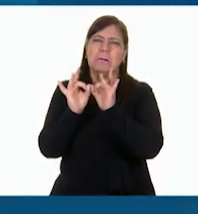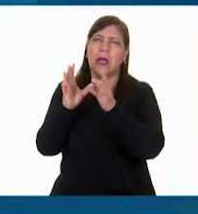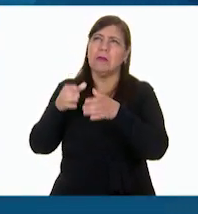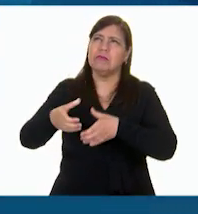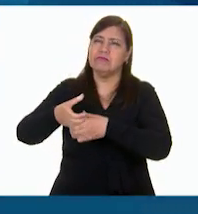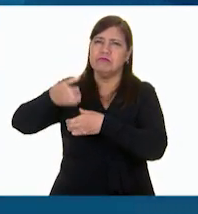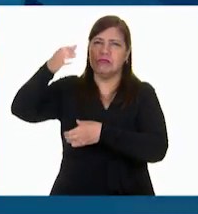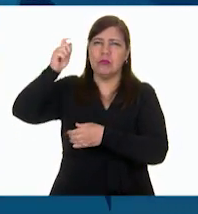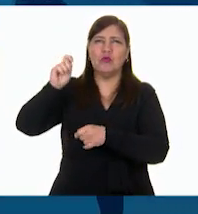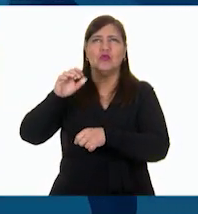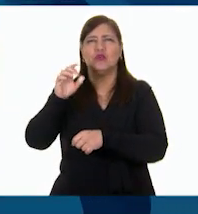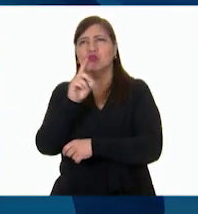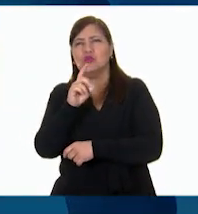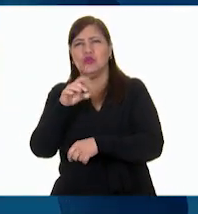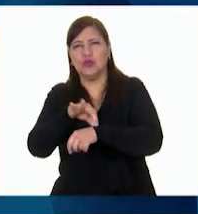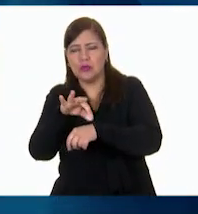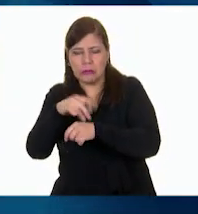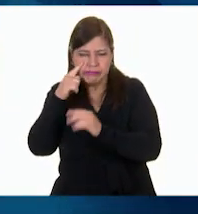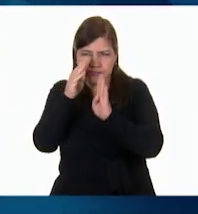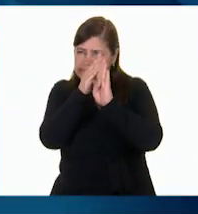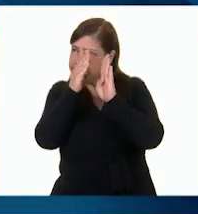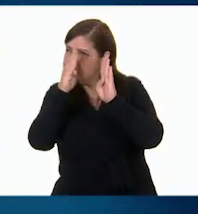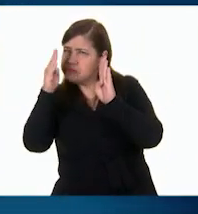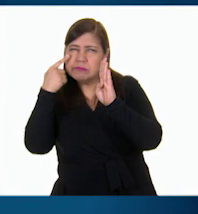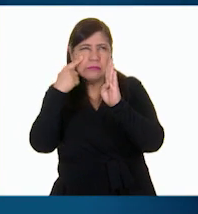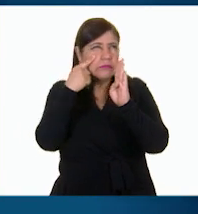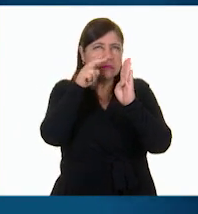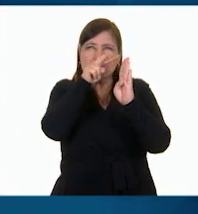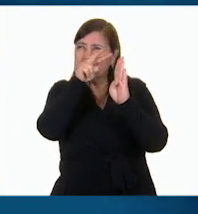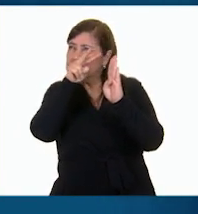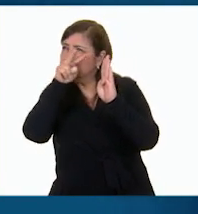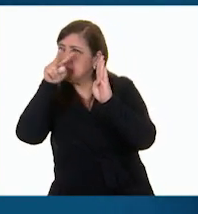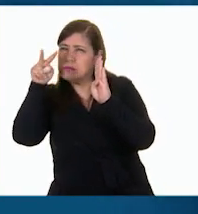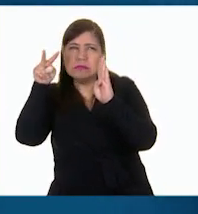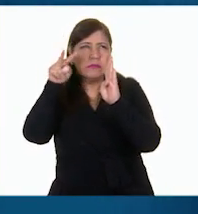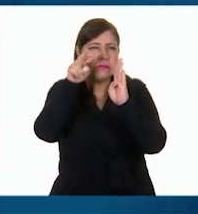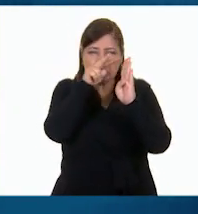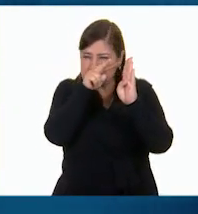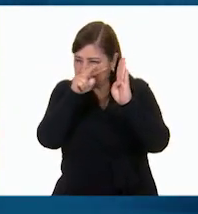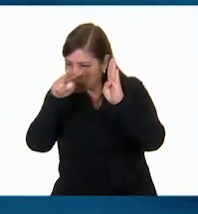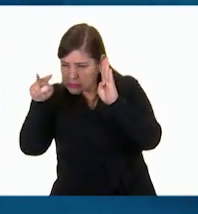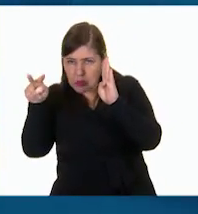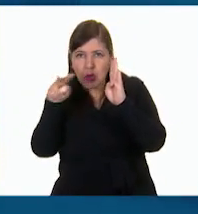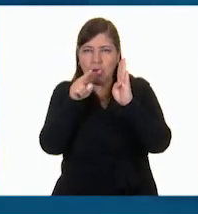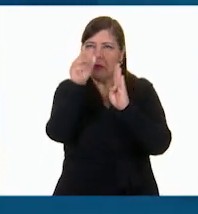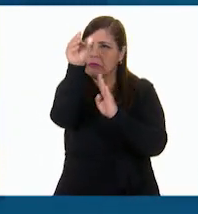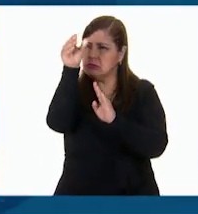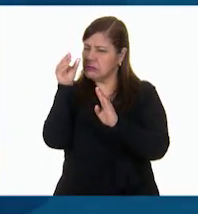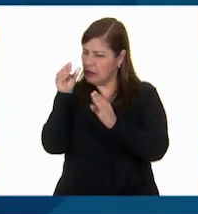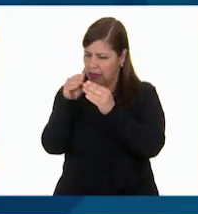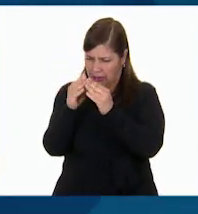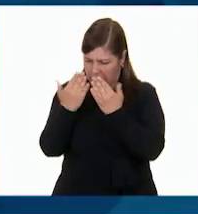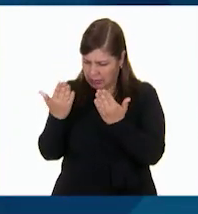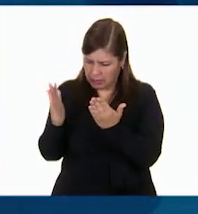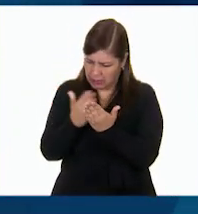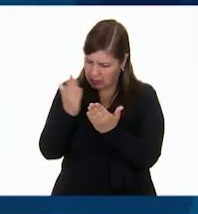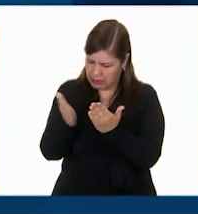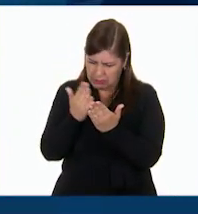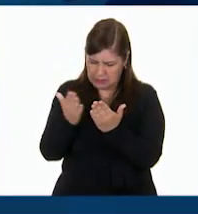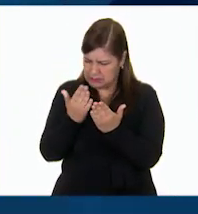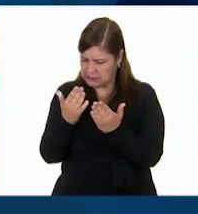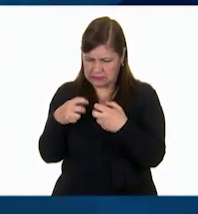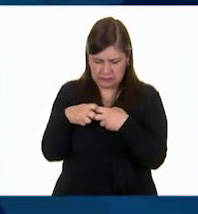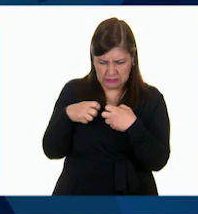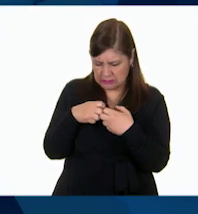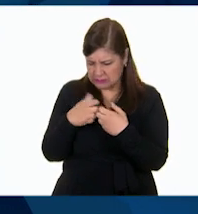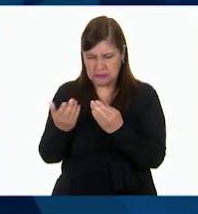doctor Fausto recorría los anaqueles de su numerosa biblioteca. Se detenía aquí y allá, tomaba un volumen, lo hojeaba nerviosamente,